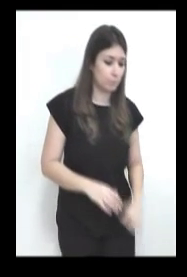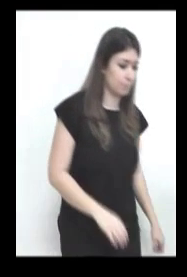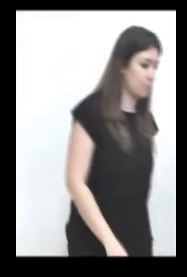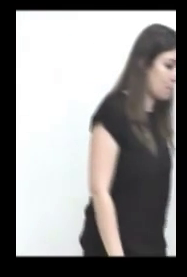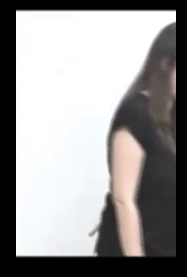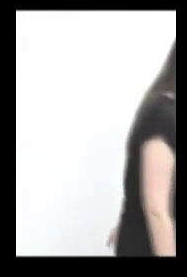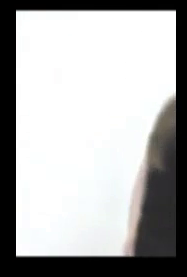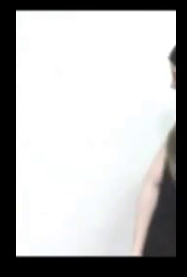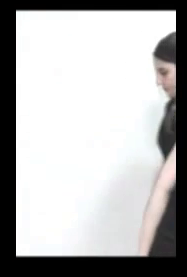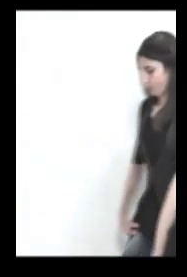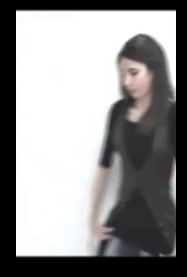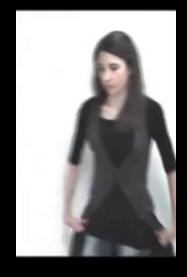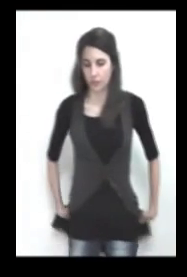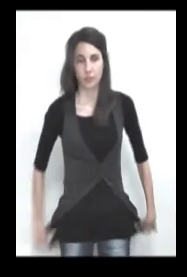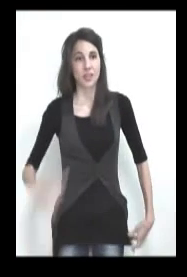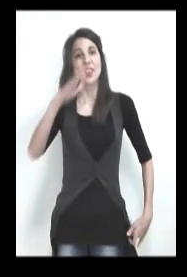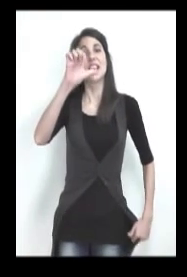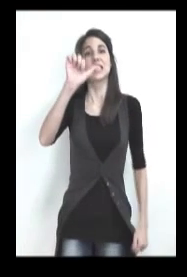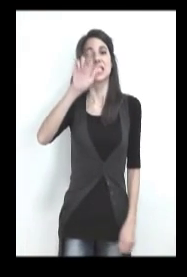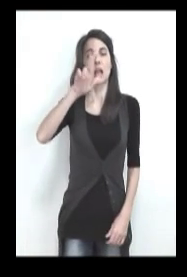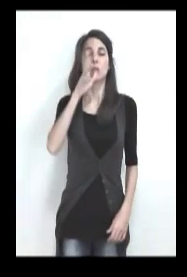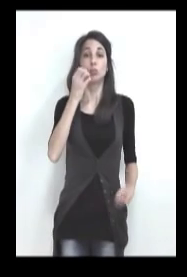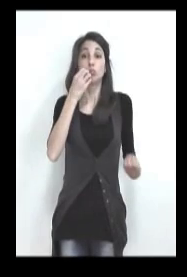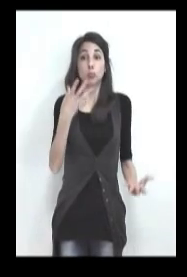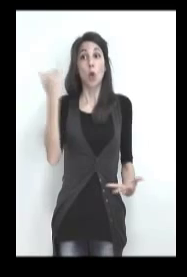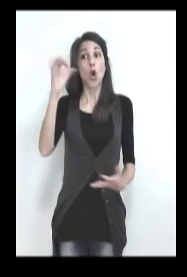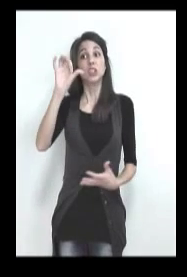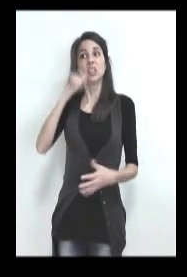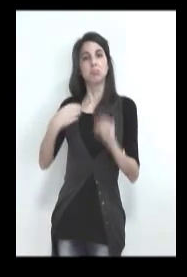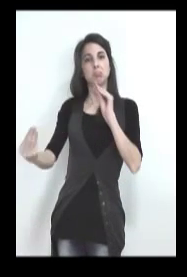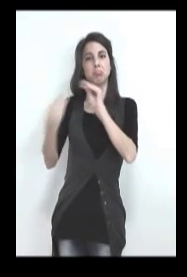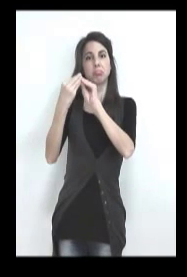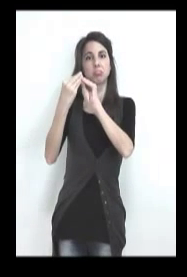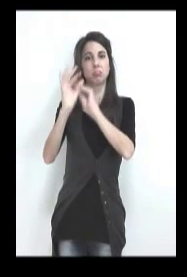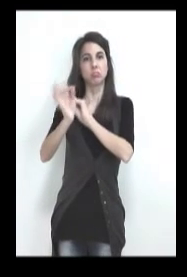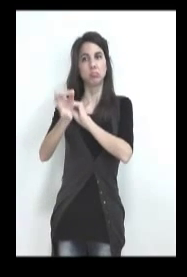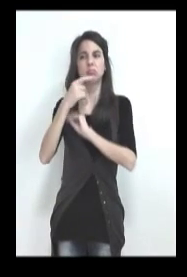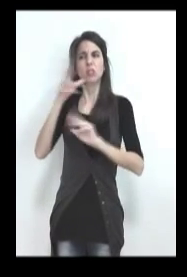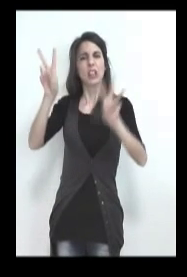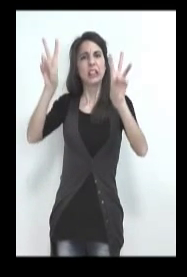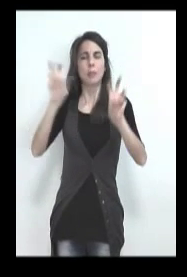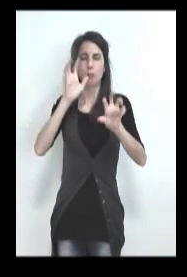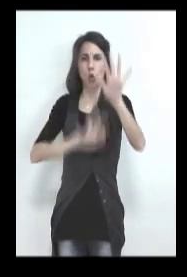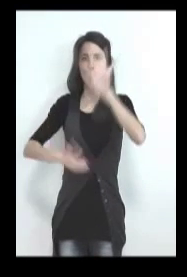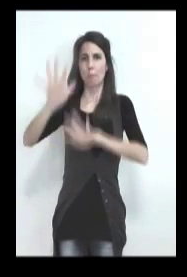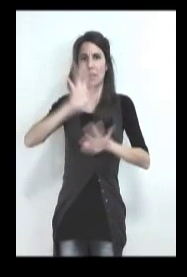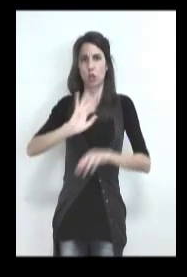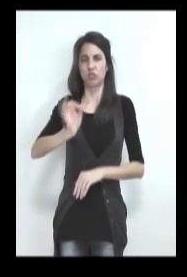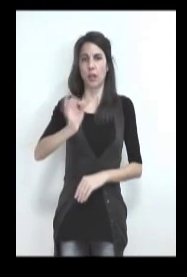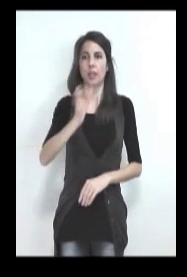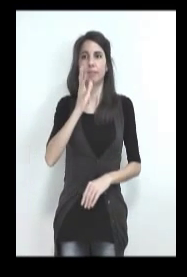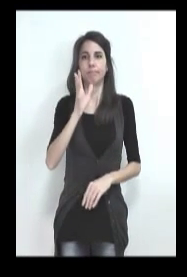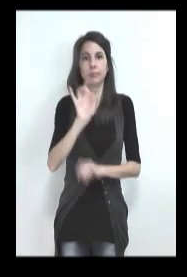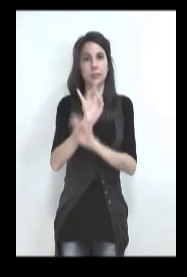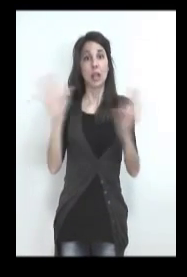favor. Bueno, yo lo que ha comentado José estoy de acuerdo, que es un tema complejo y sin